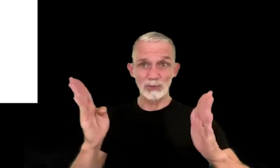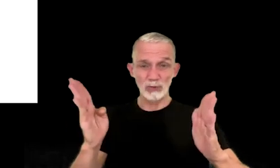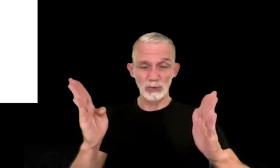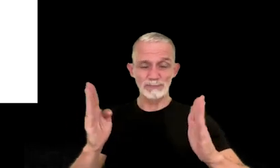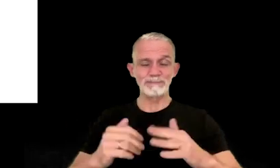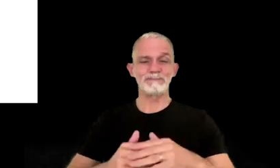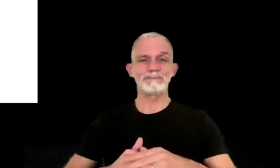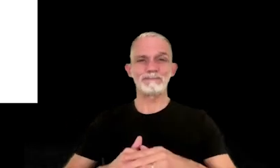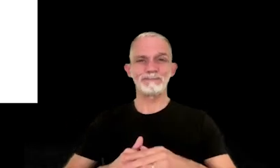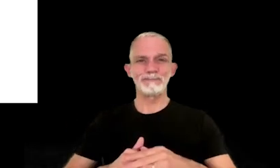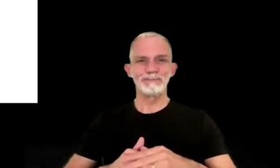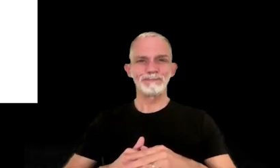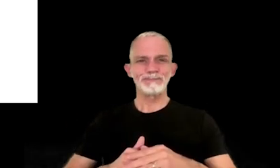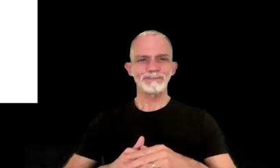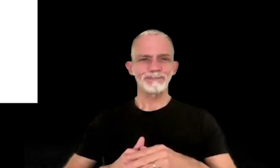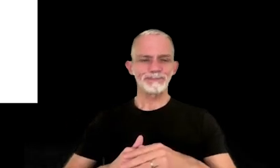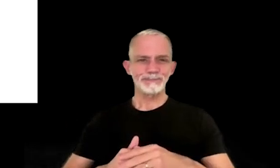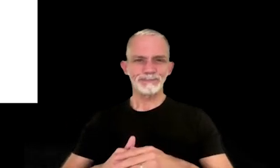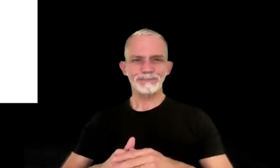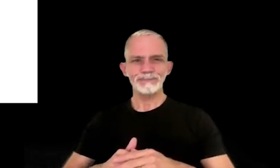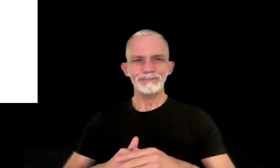inclusive.